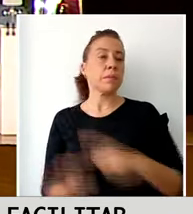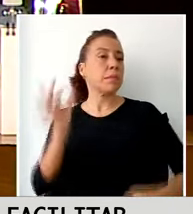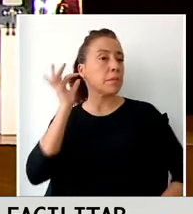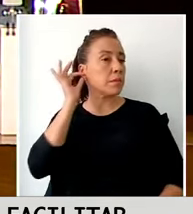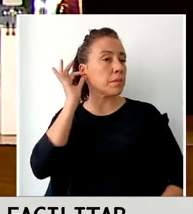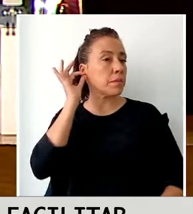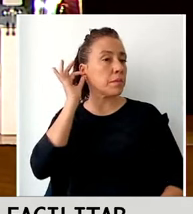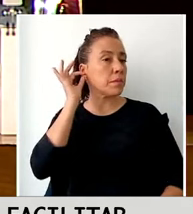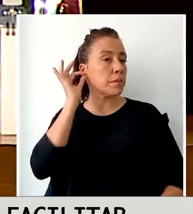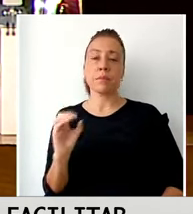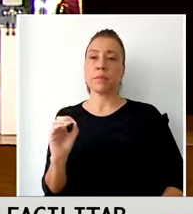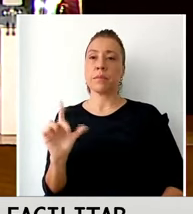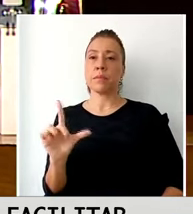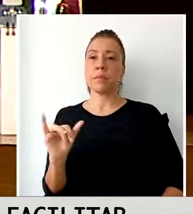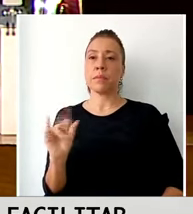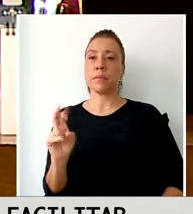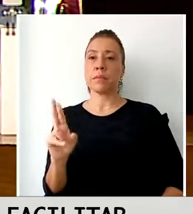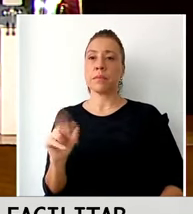Olivera